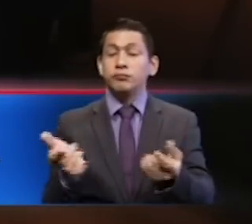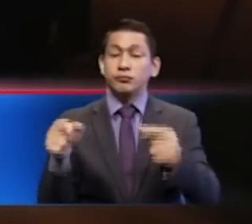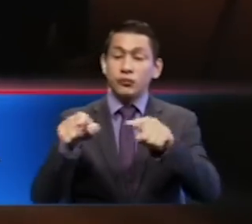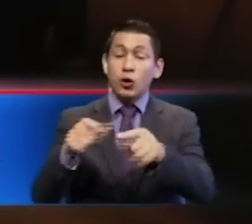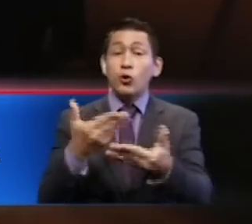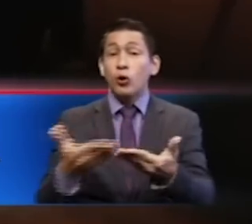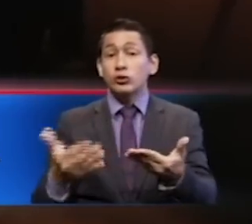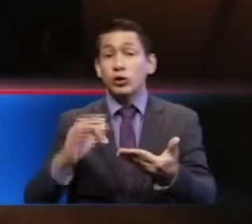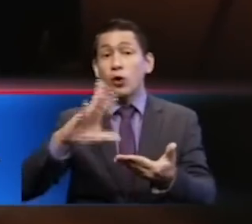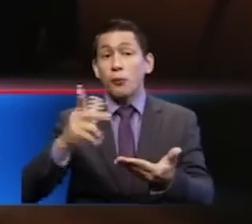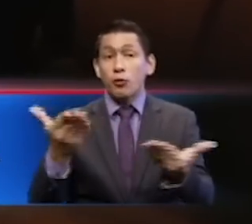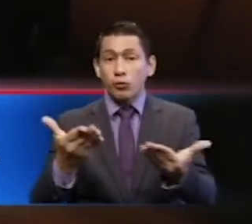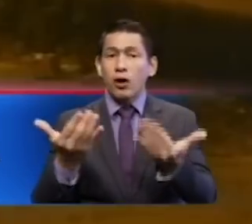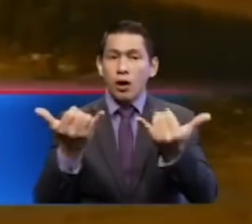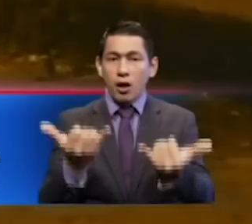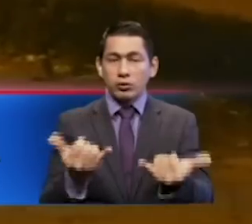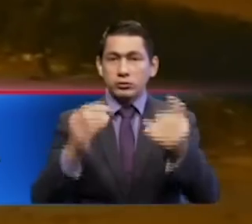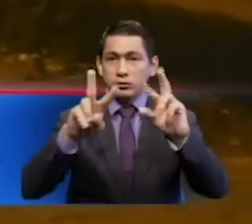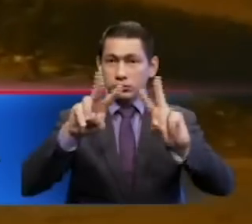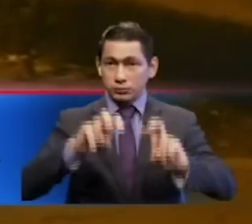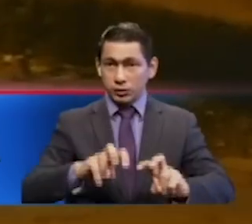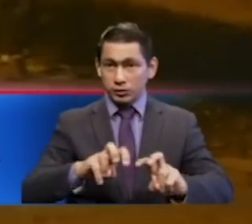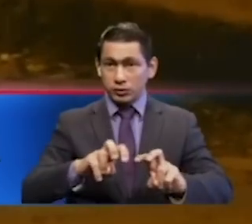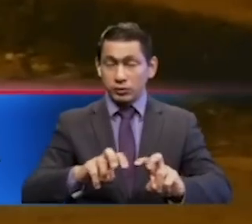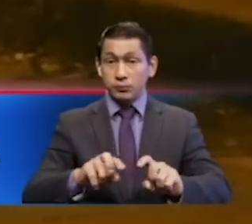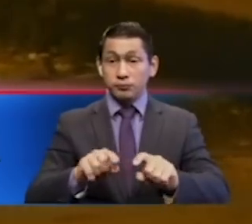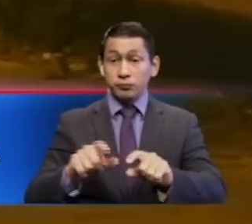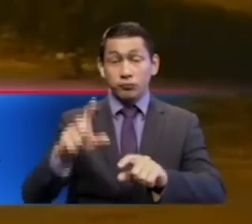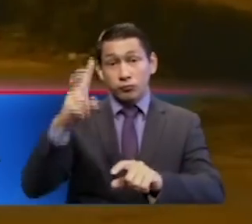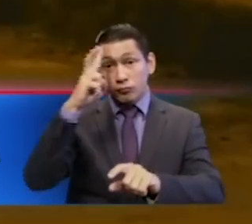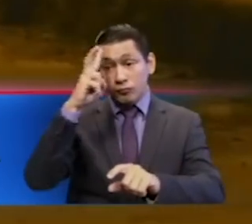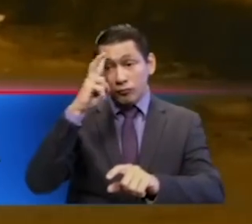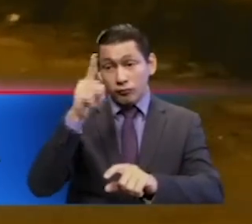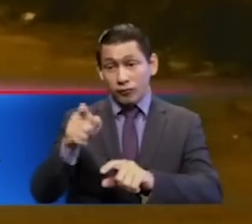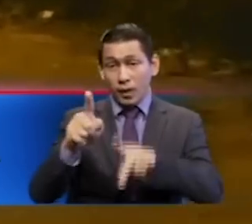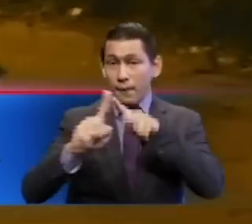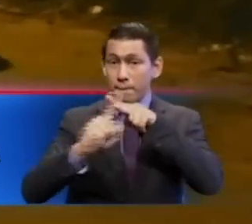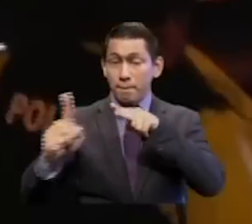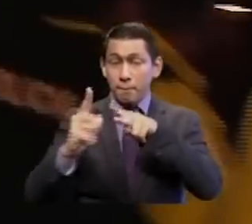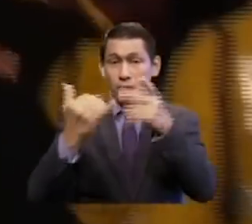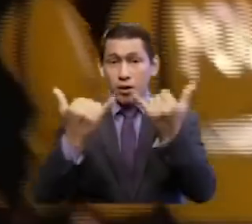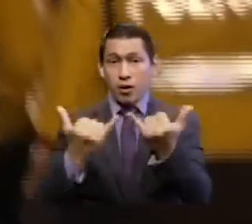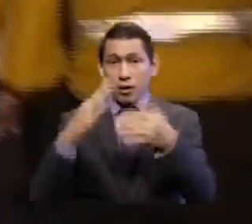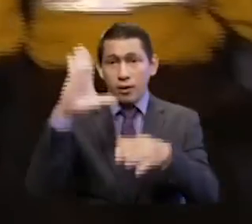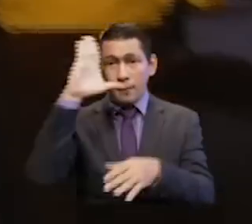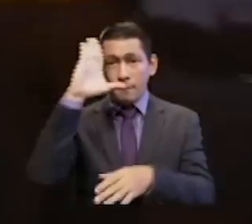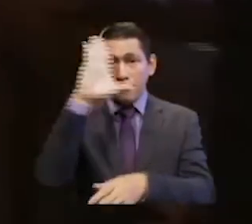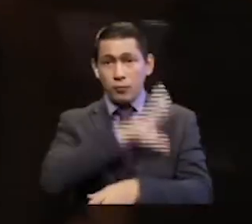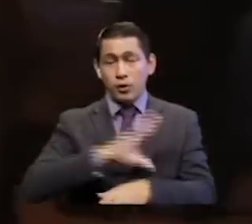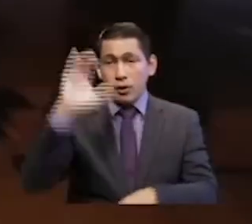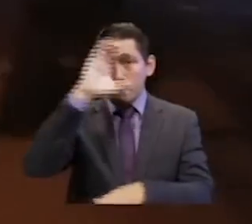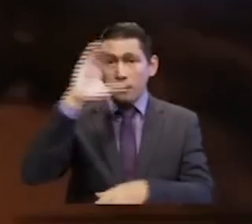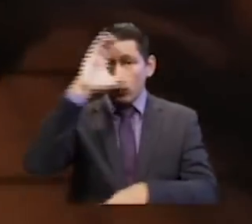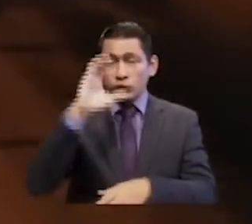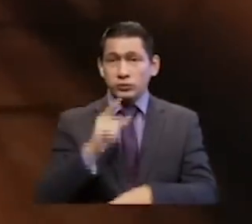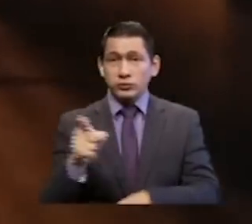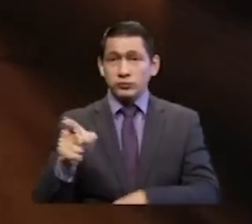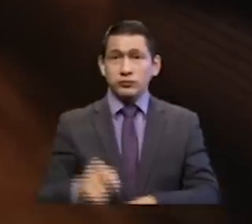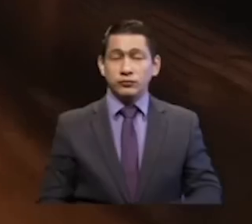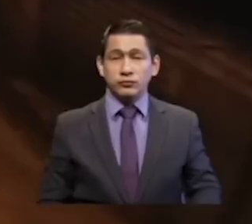antes del crimen consumió licor con amigos, es buscado intensamente por la policía. Fernando Escurra, TC Televisión.